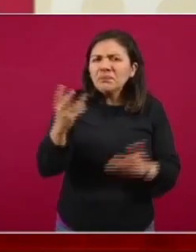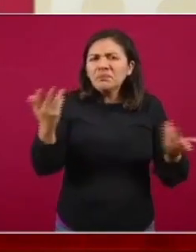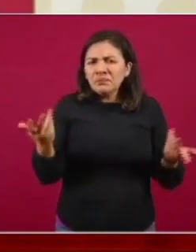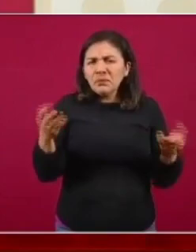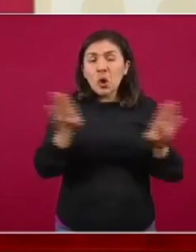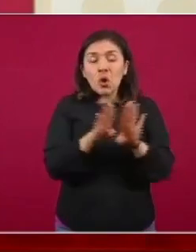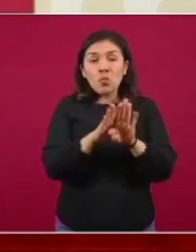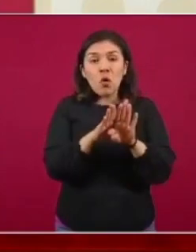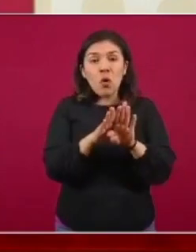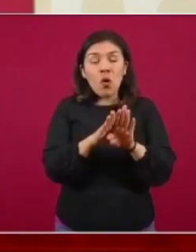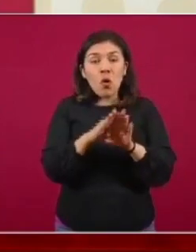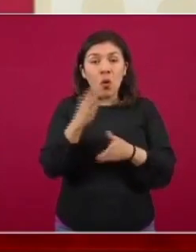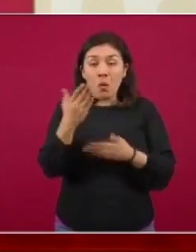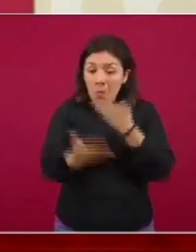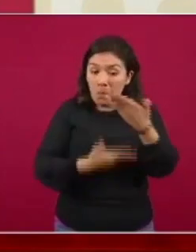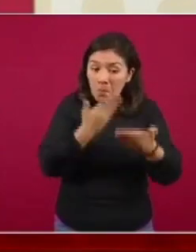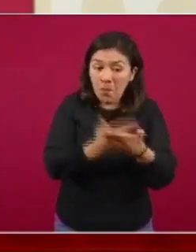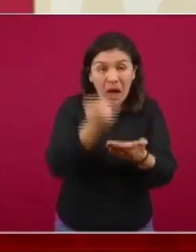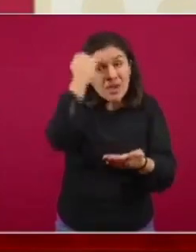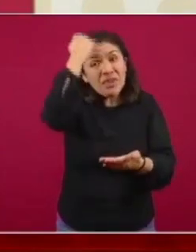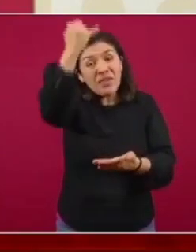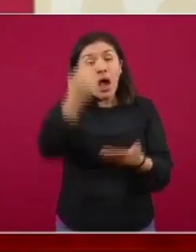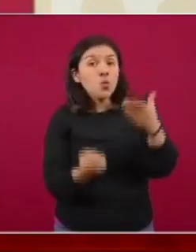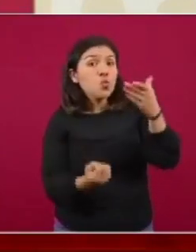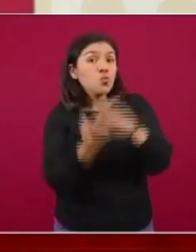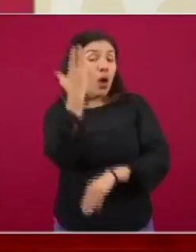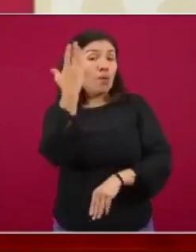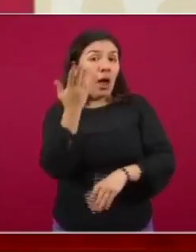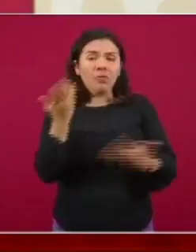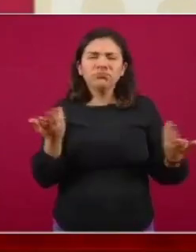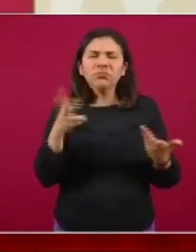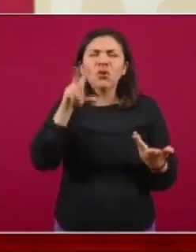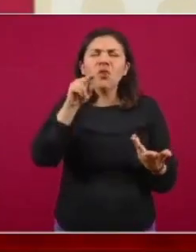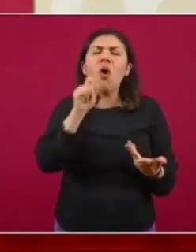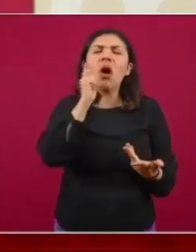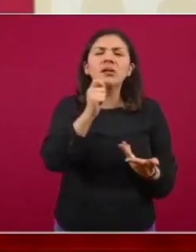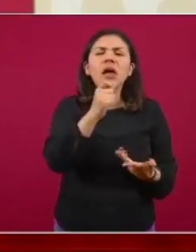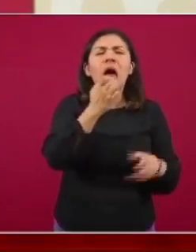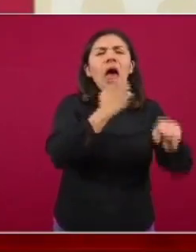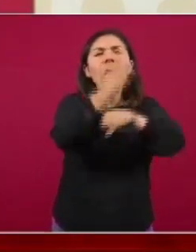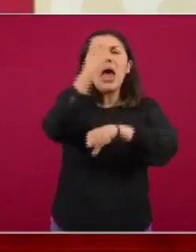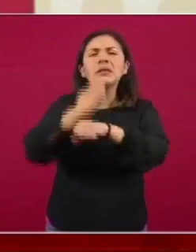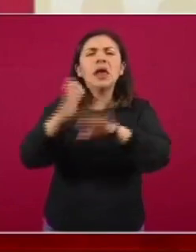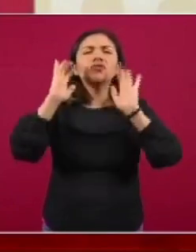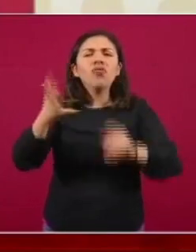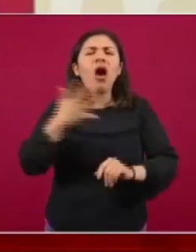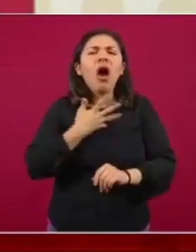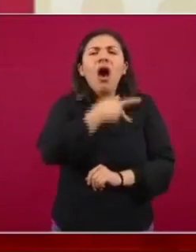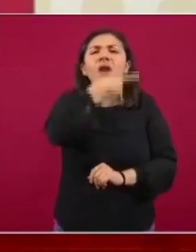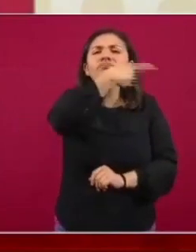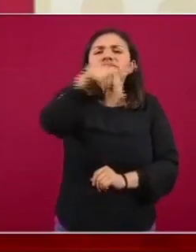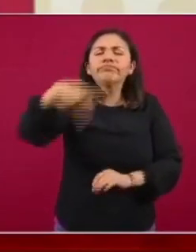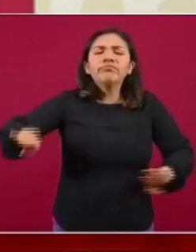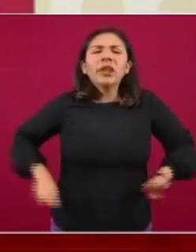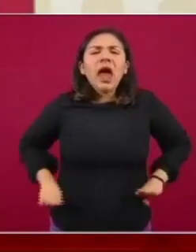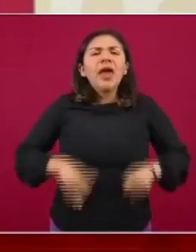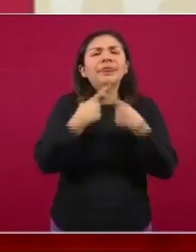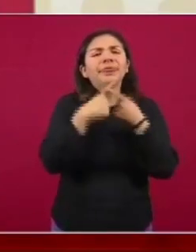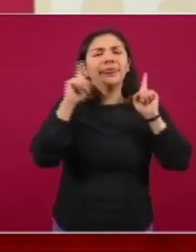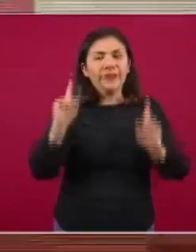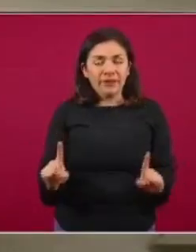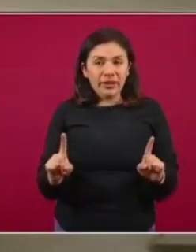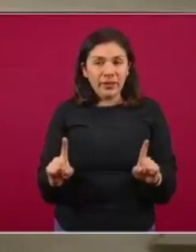tampoco es que se presentó como una nueva idea que todo el mundo se le ocurrió, ¿no? Sino que cada estado tenía modalidades diferentes,